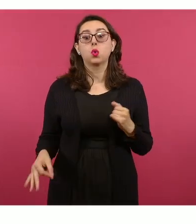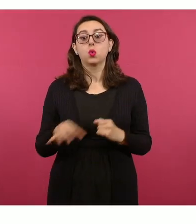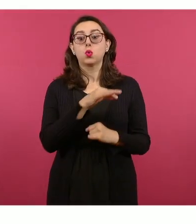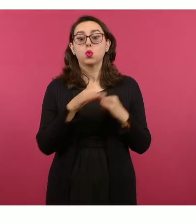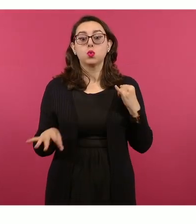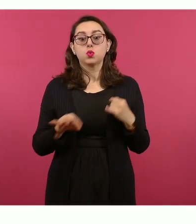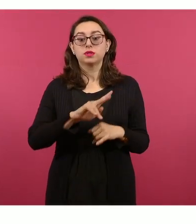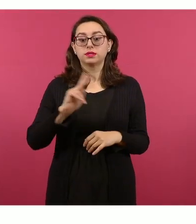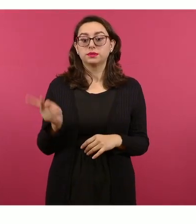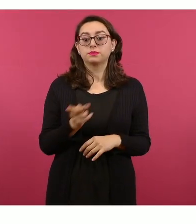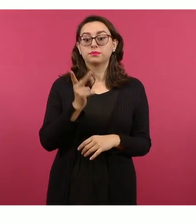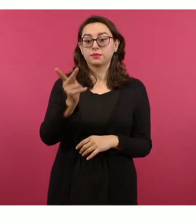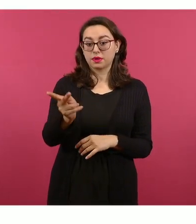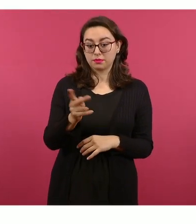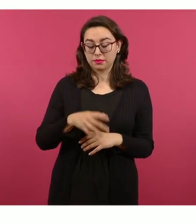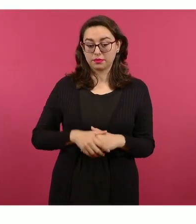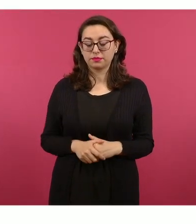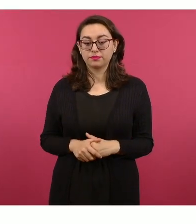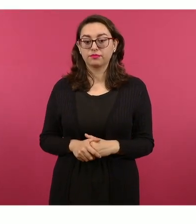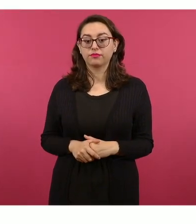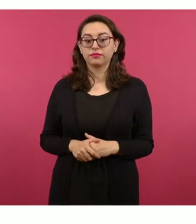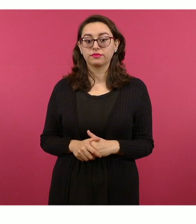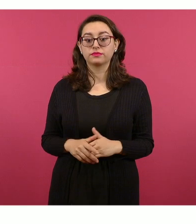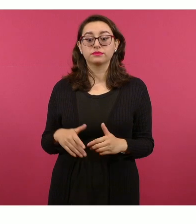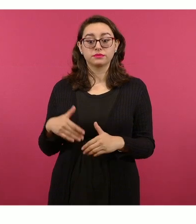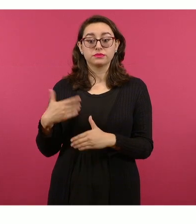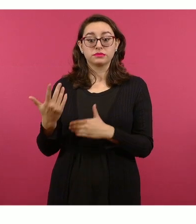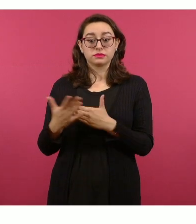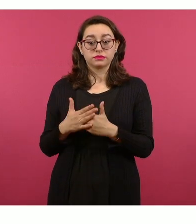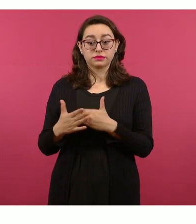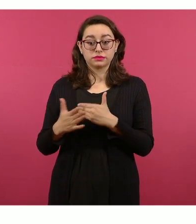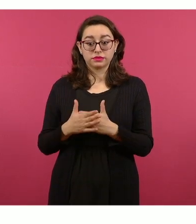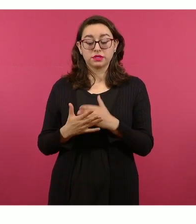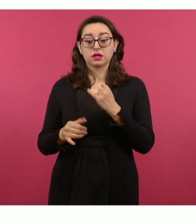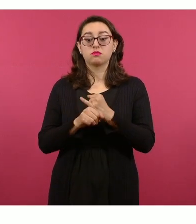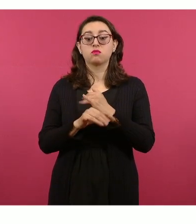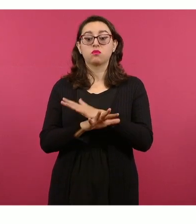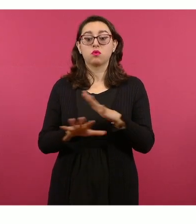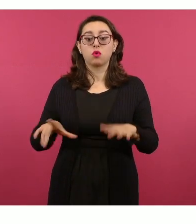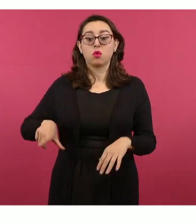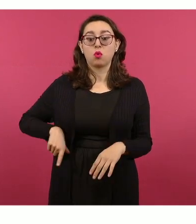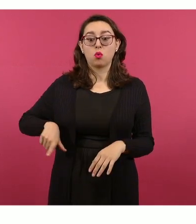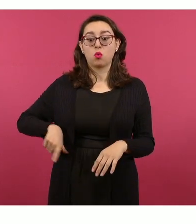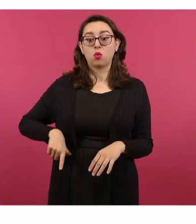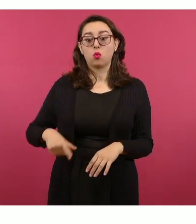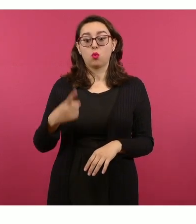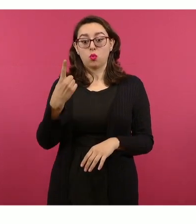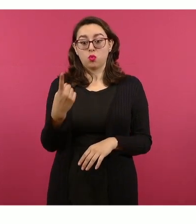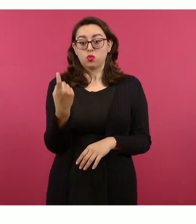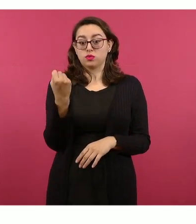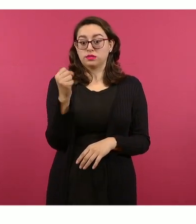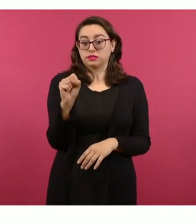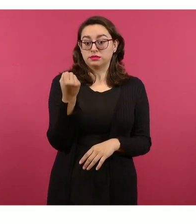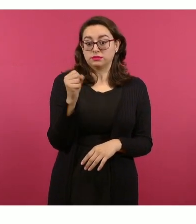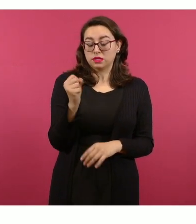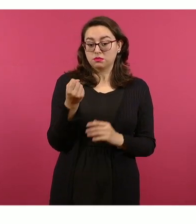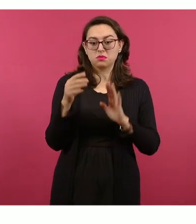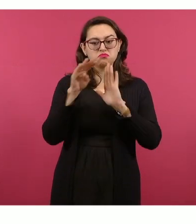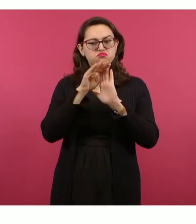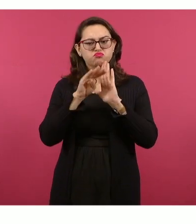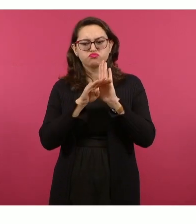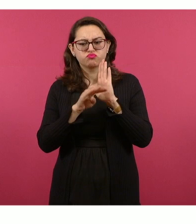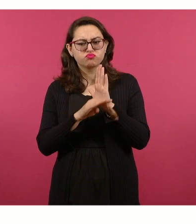compartir el itinerario de lo que será su próximo informe de gobierno, el próximo 1 de septiembre, y cuáles van a ser